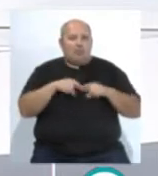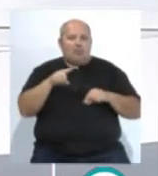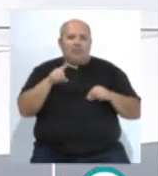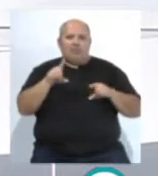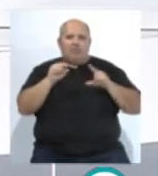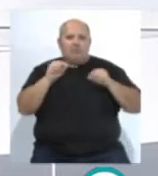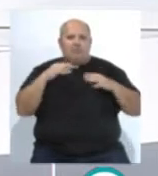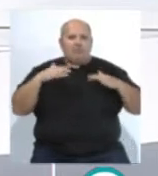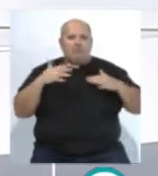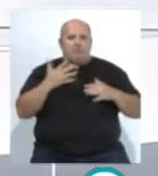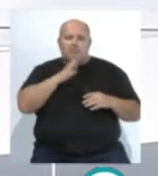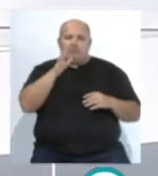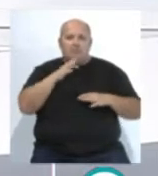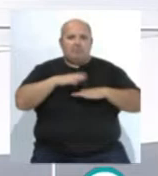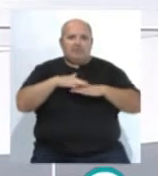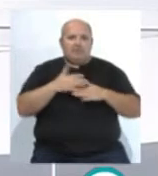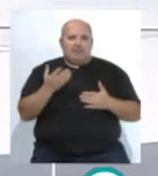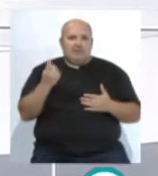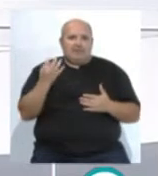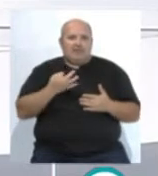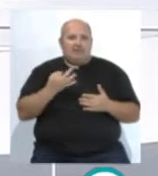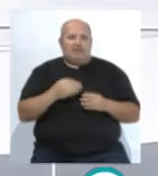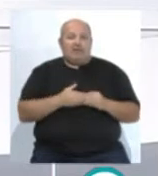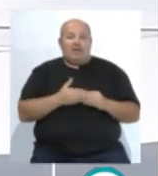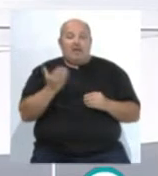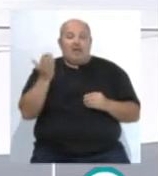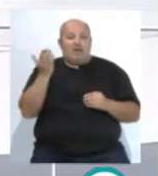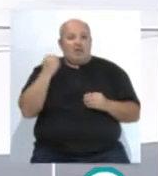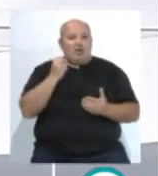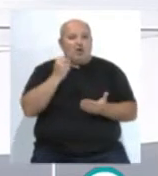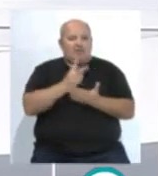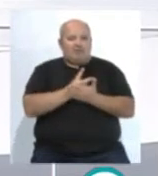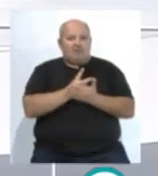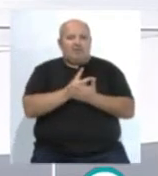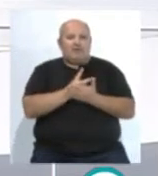por cosas mínimas. Ayer, nuevamente,